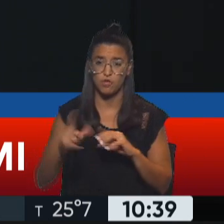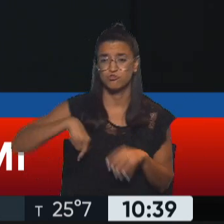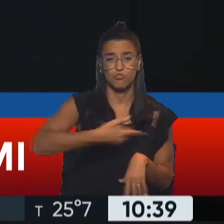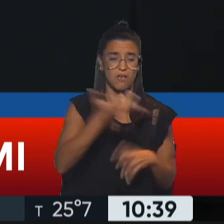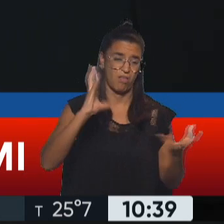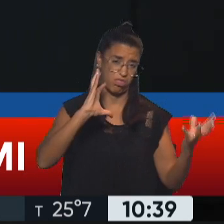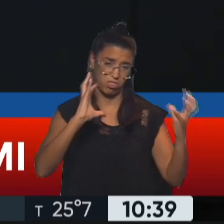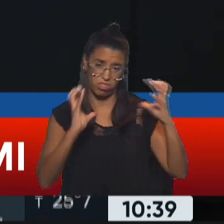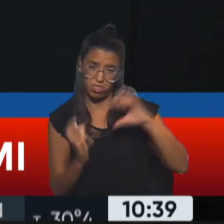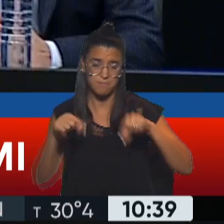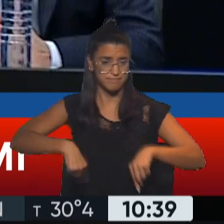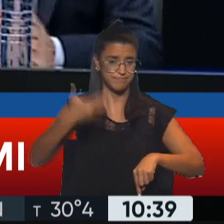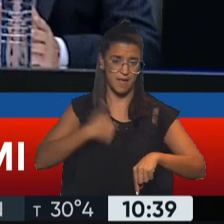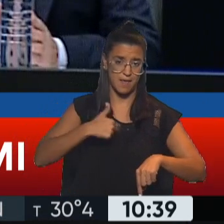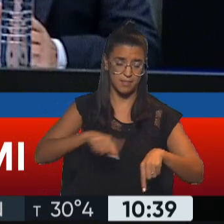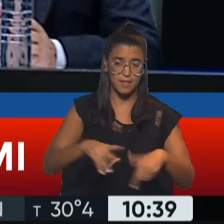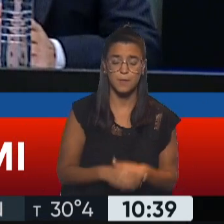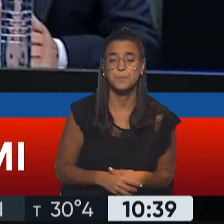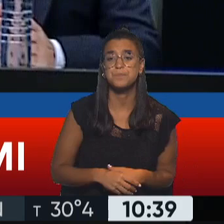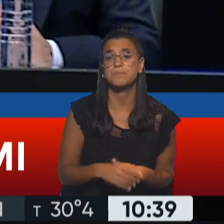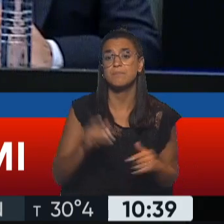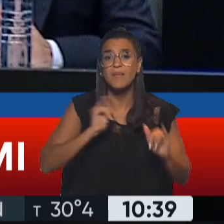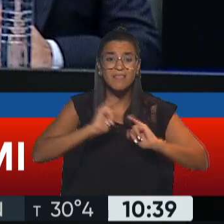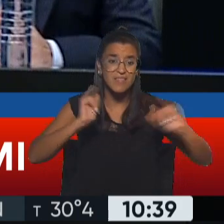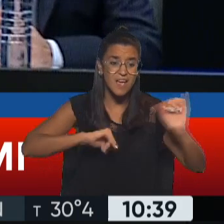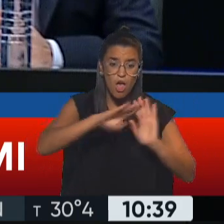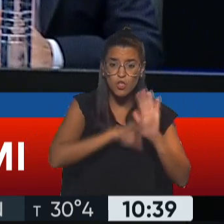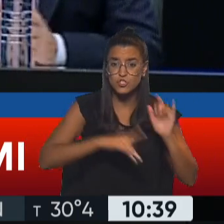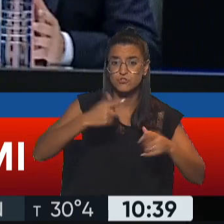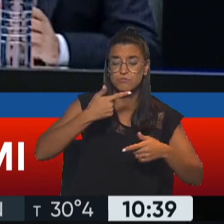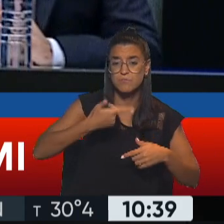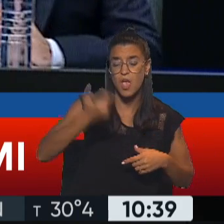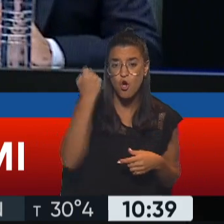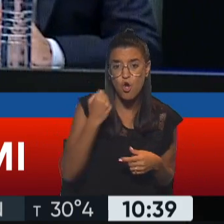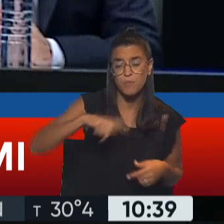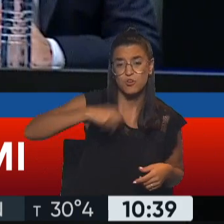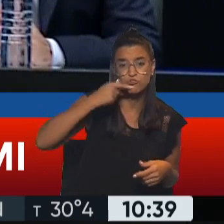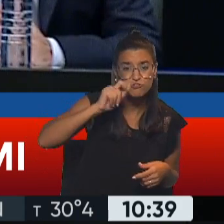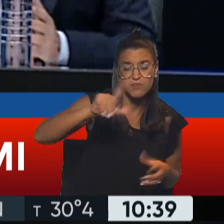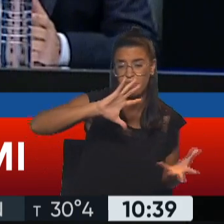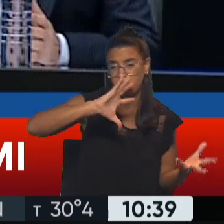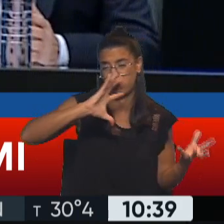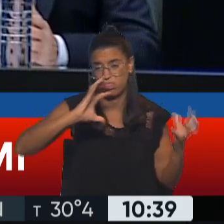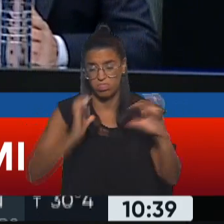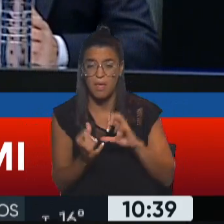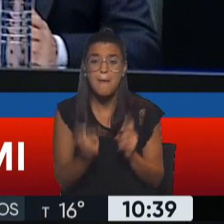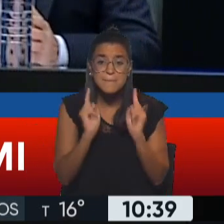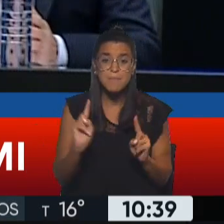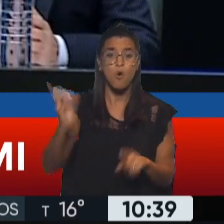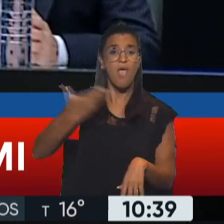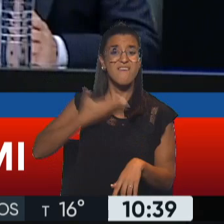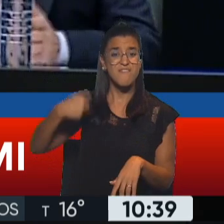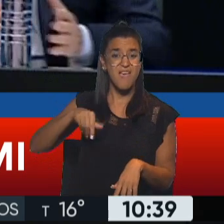social en la Argentina. Todos los indicadores económicos y sociales se deterioraron y el propio Fondo